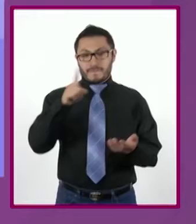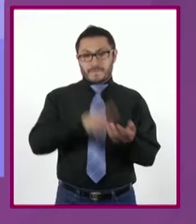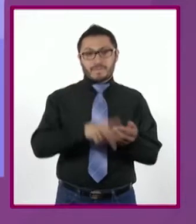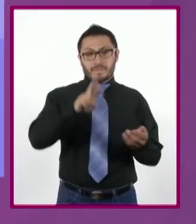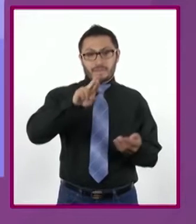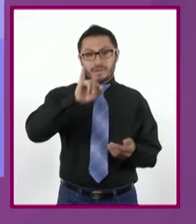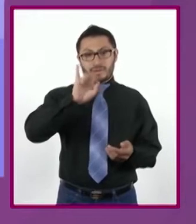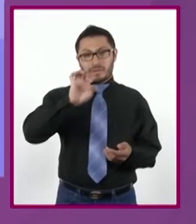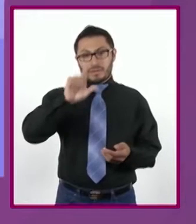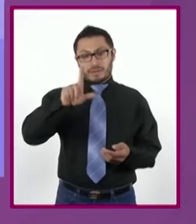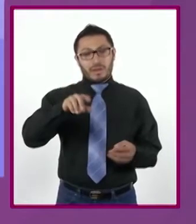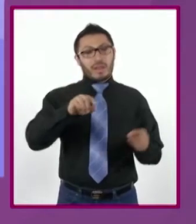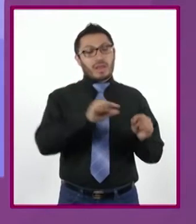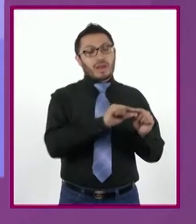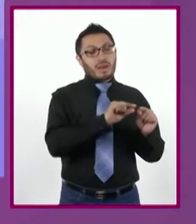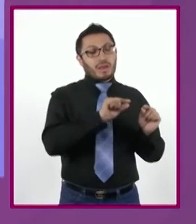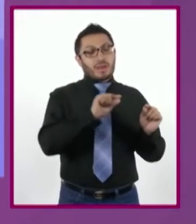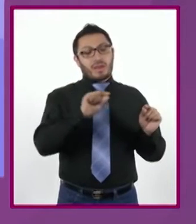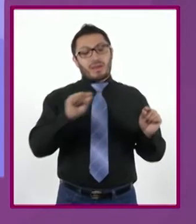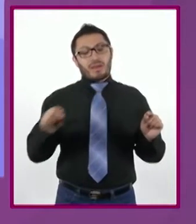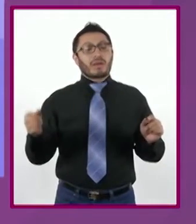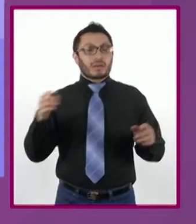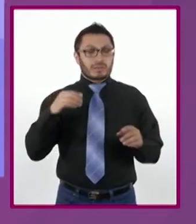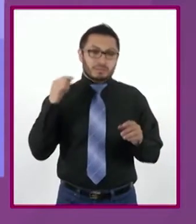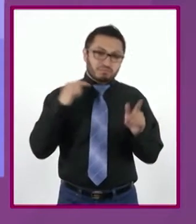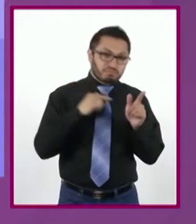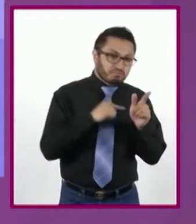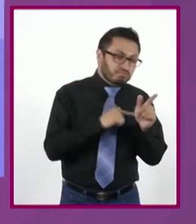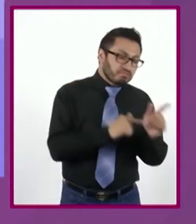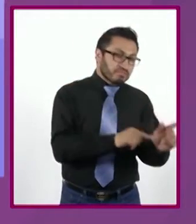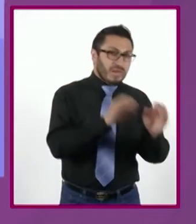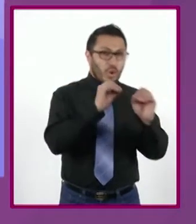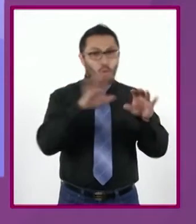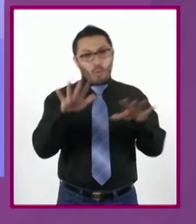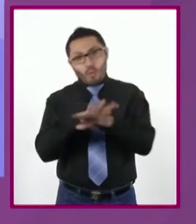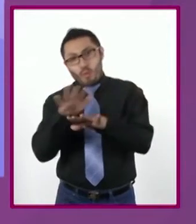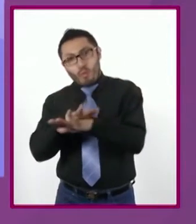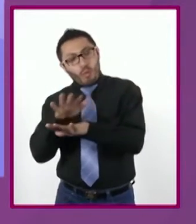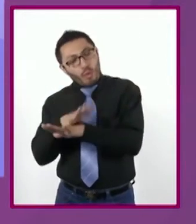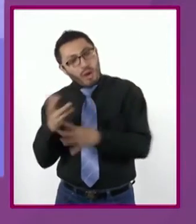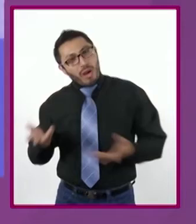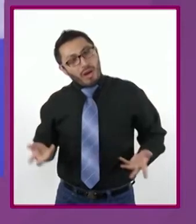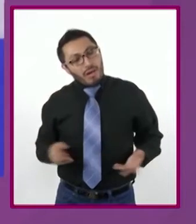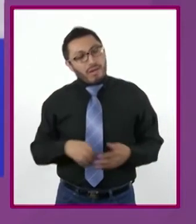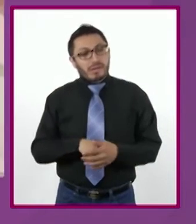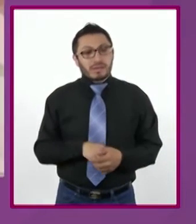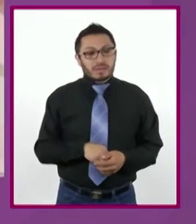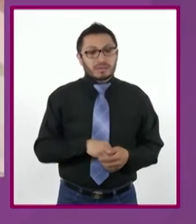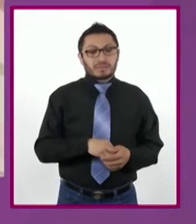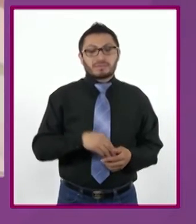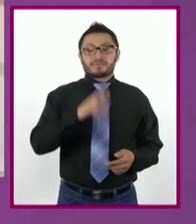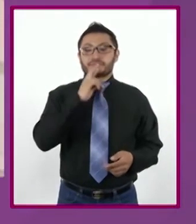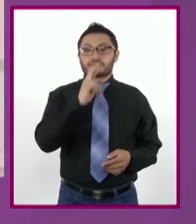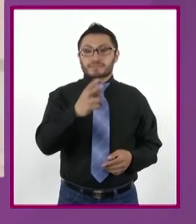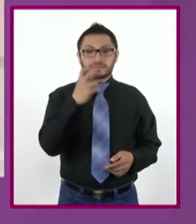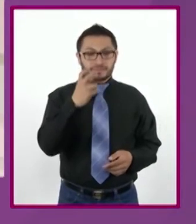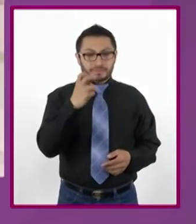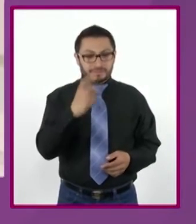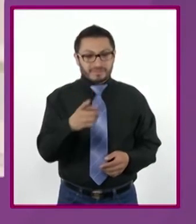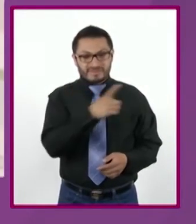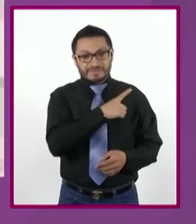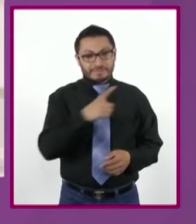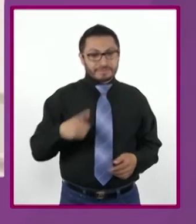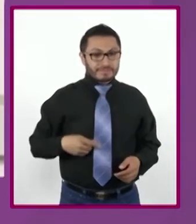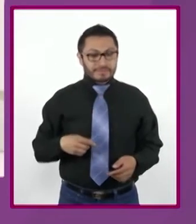¿Su aceleración se mantiene constante o va cambiando durante el recorrido? Para responder a la pregunta,